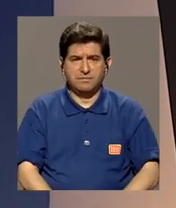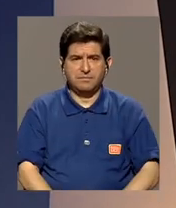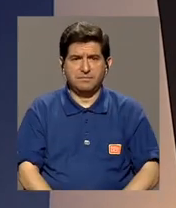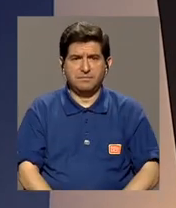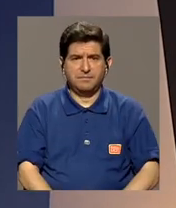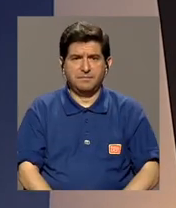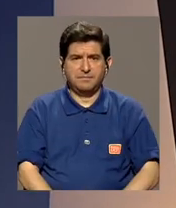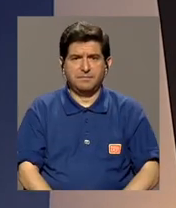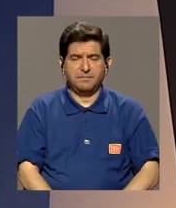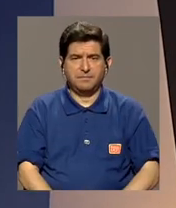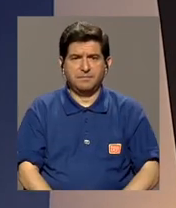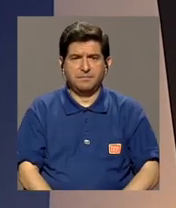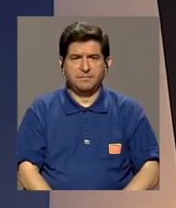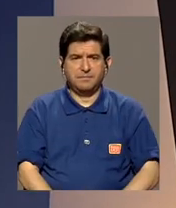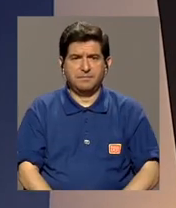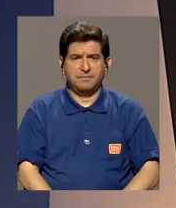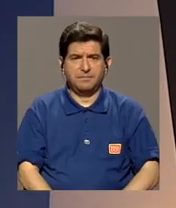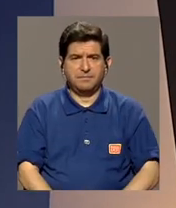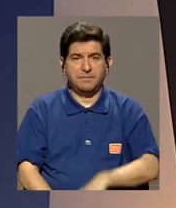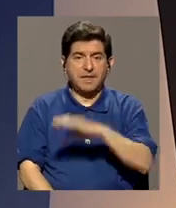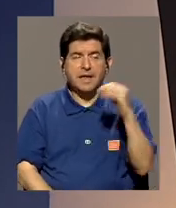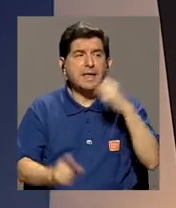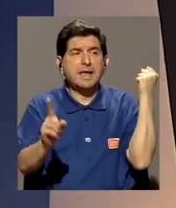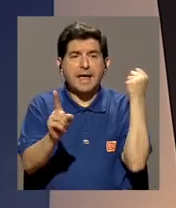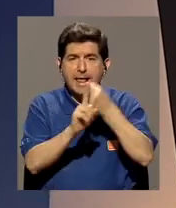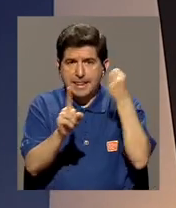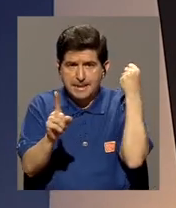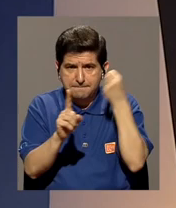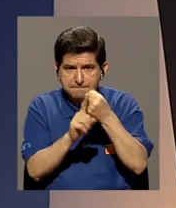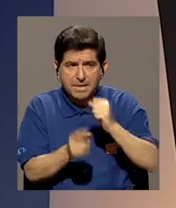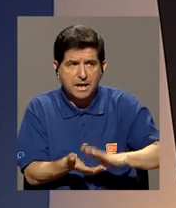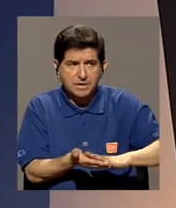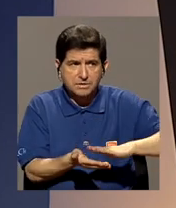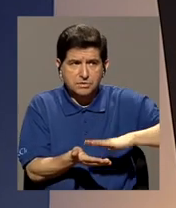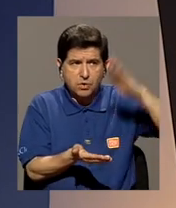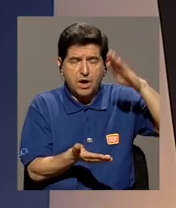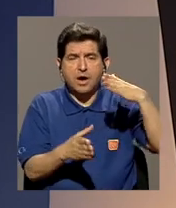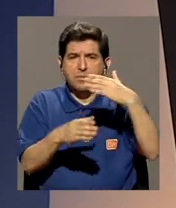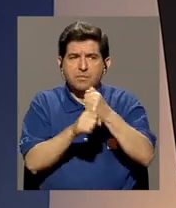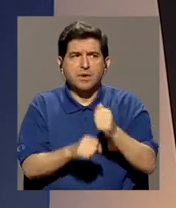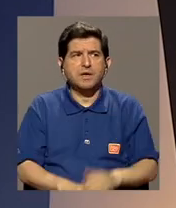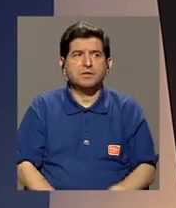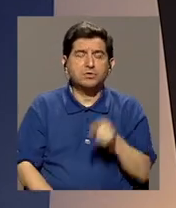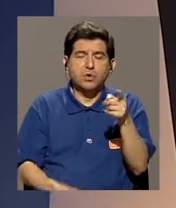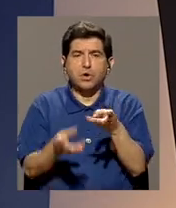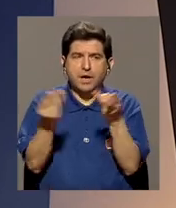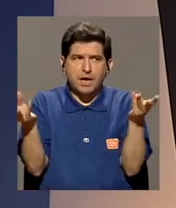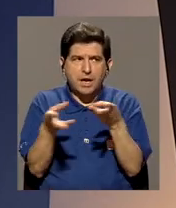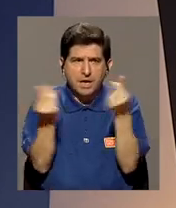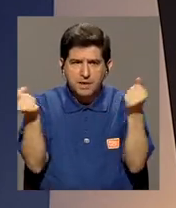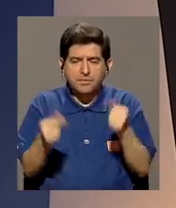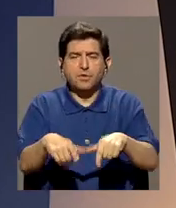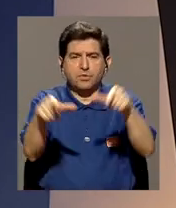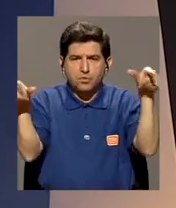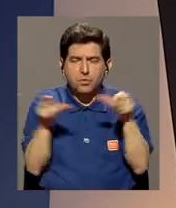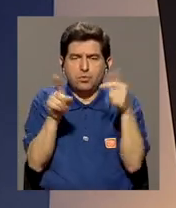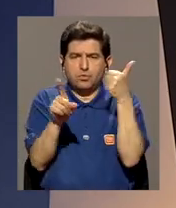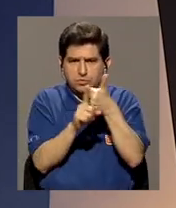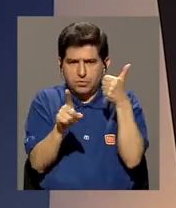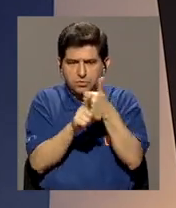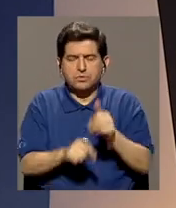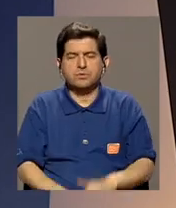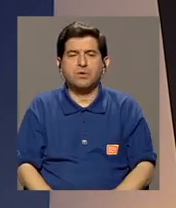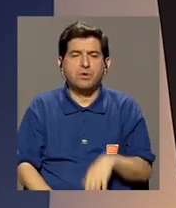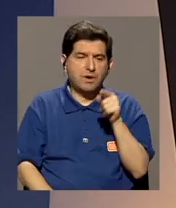perdón y lo que impacta en el aumento que hacemos en el costo de ese producto localmente es